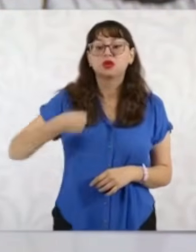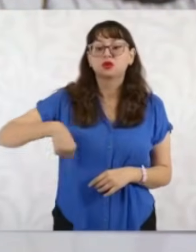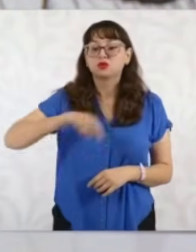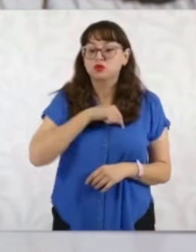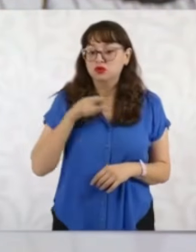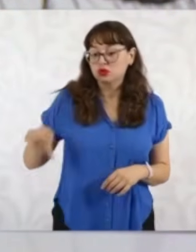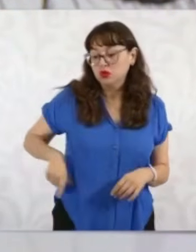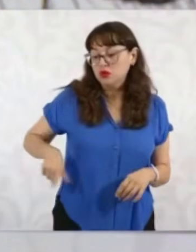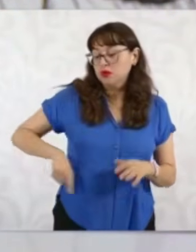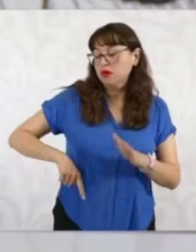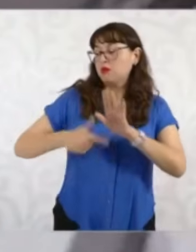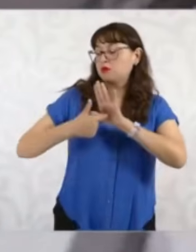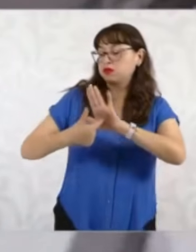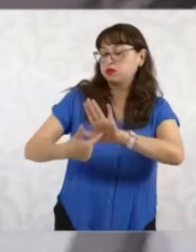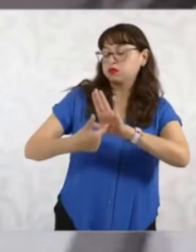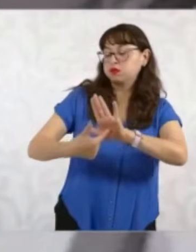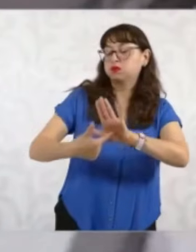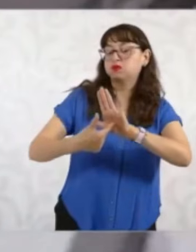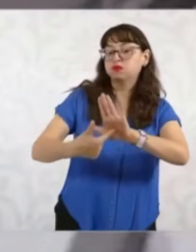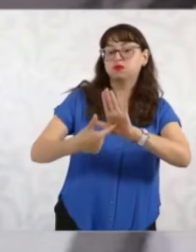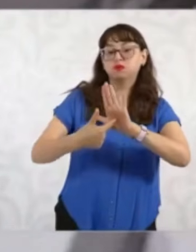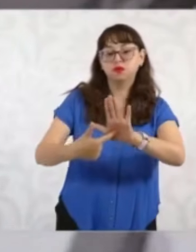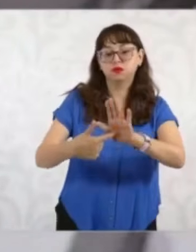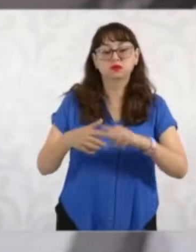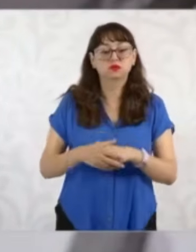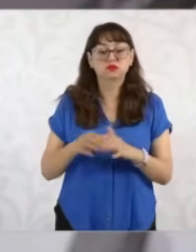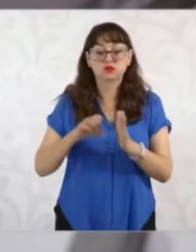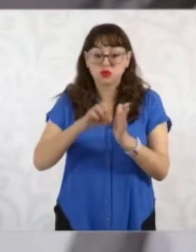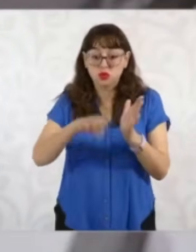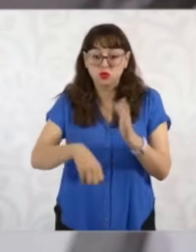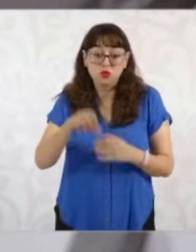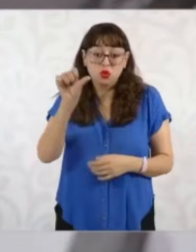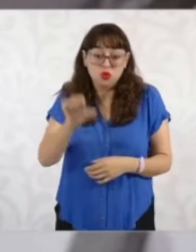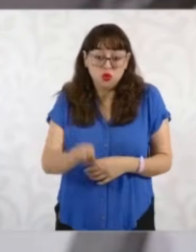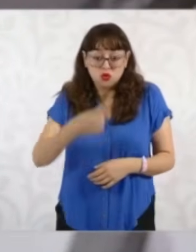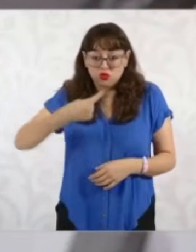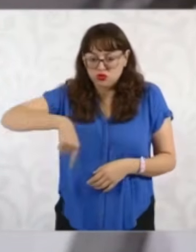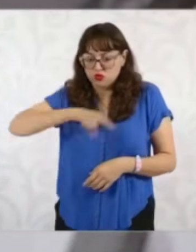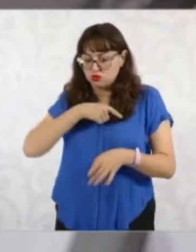resultados del gobierno y las acciones, como el día de hoy.